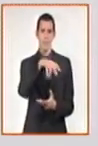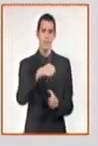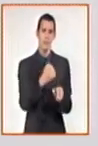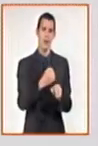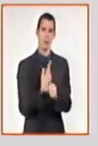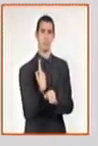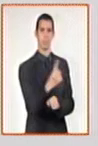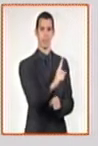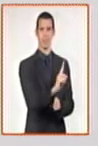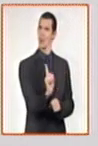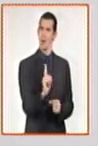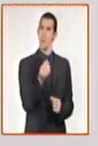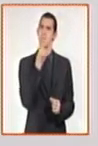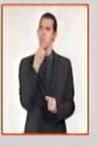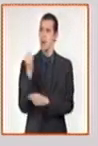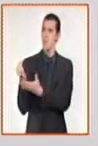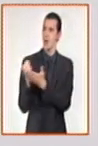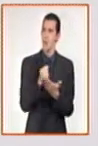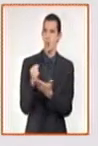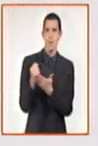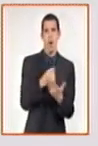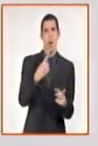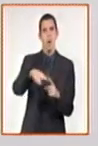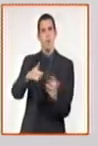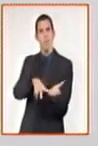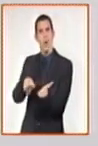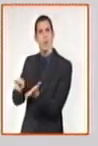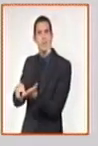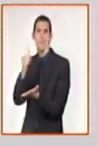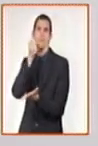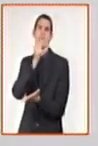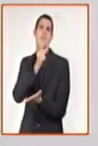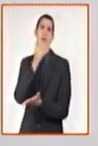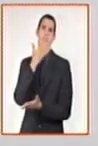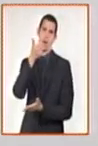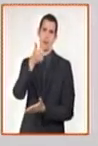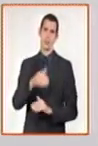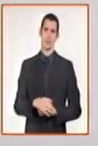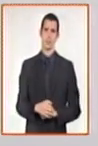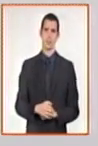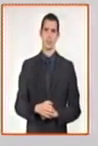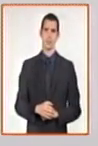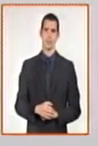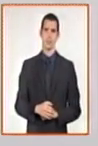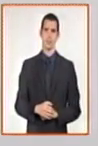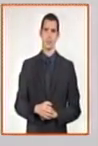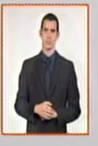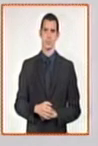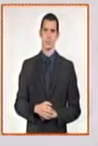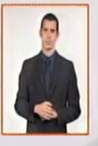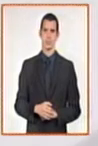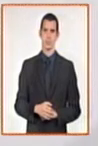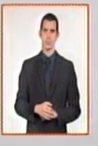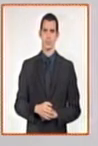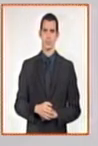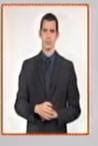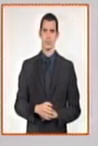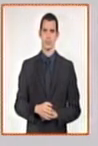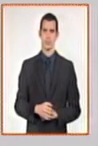la recuperación del sistema electroenergético. No obstante, ya en las últimas horas,